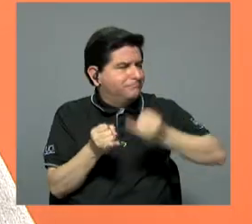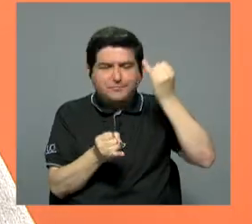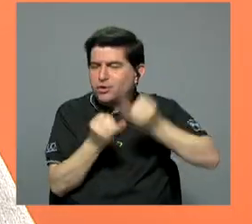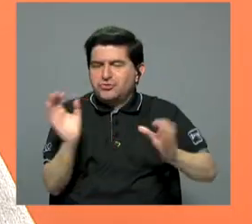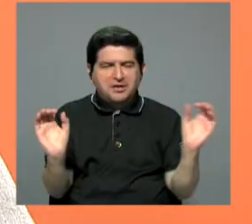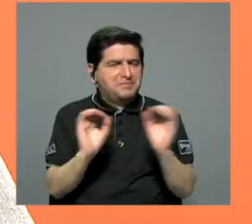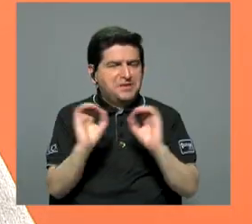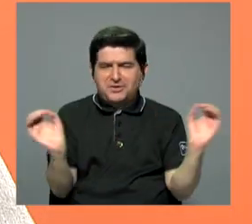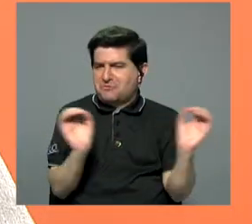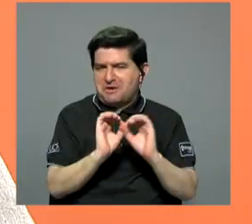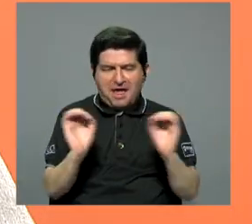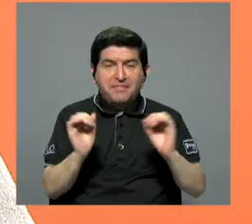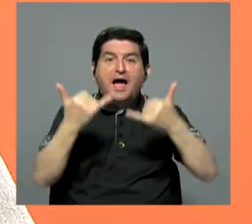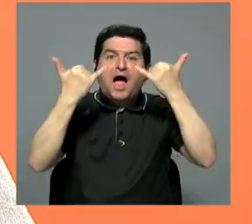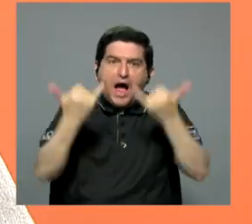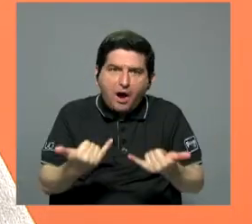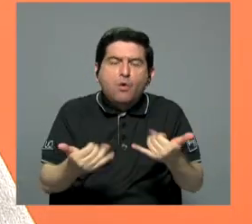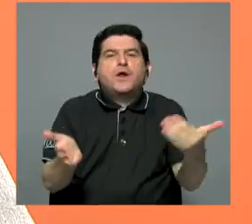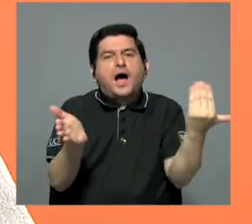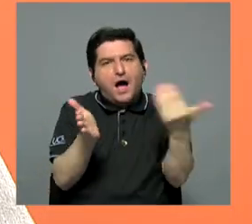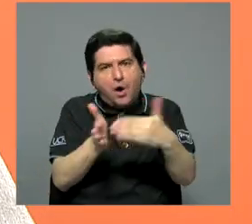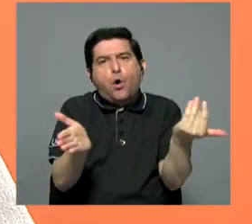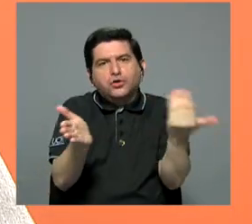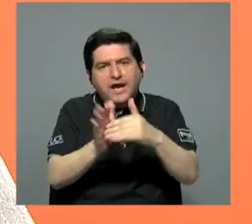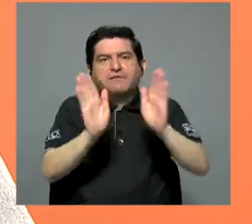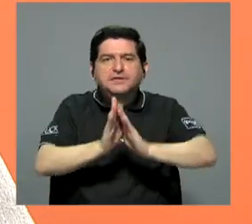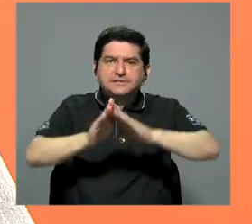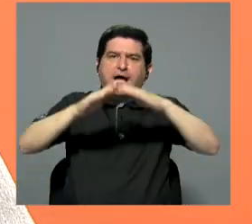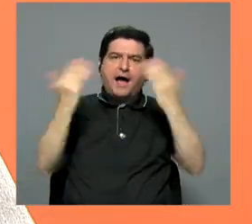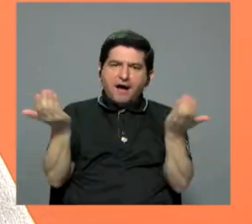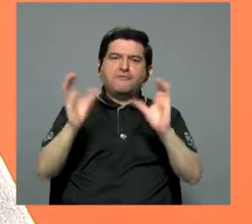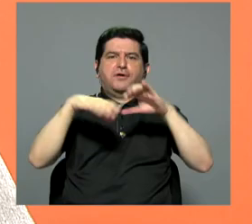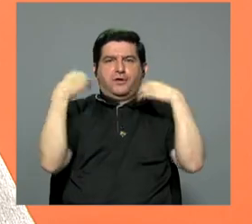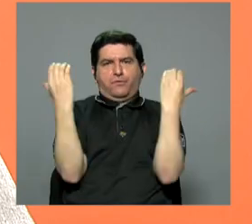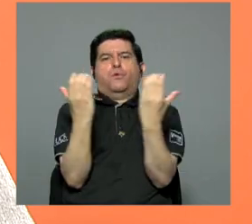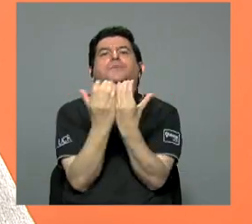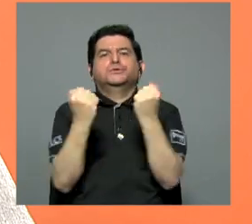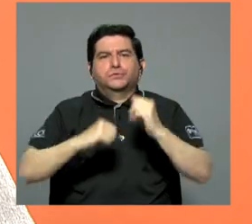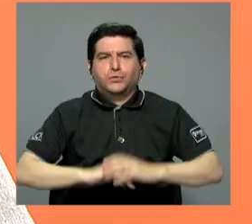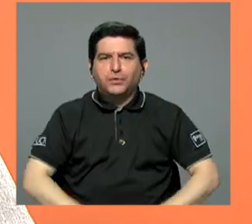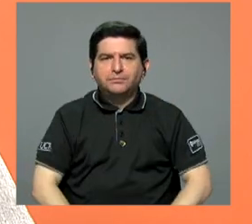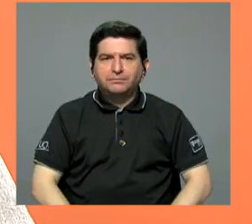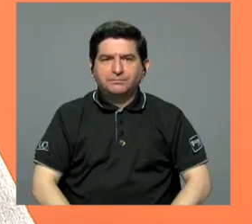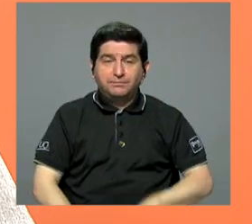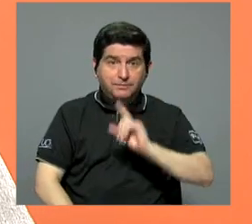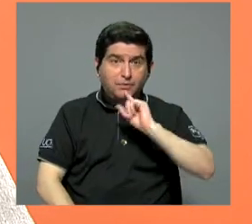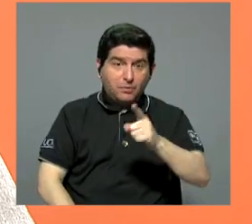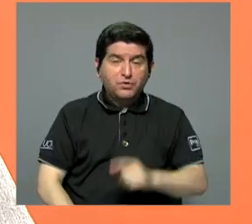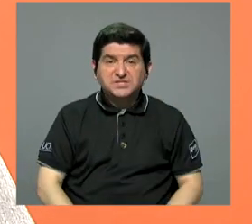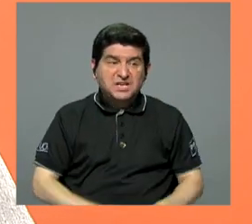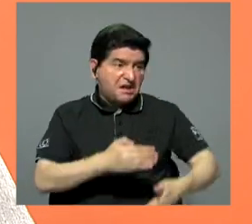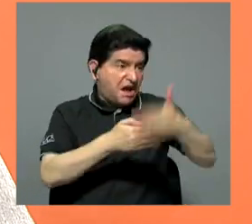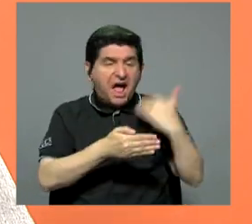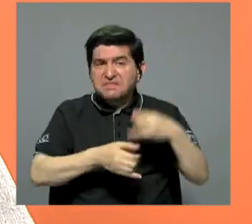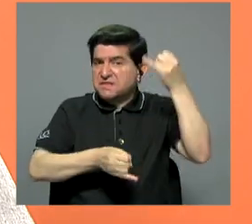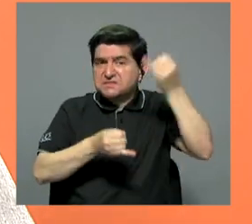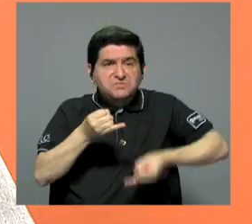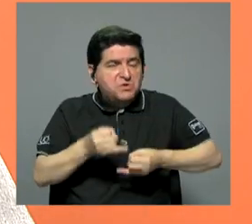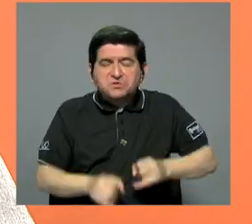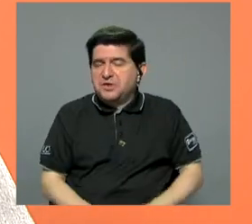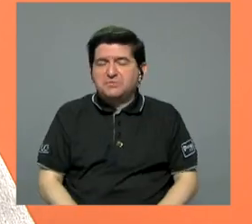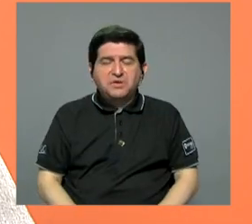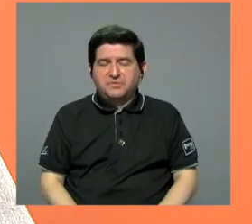pues gran cosa. Absolutamente nada. Pues ahora se está planteando otra vez la reapertura incluso de esta comisión que pues como decimos concluyó sin mayor cosa.